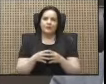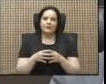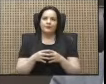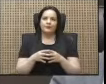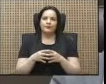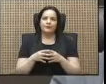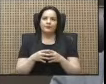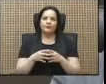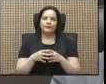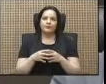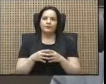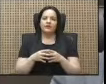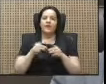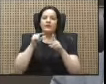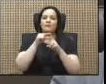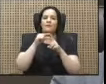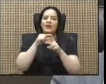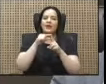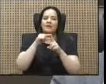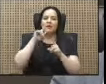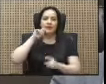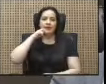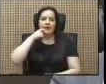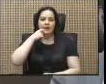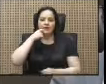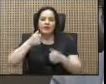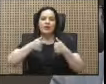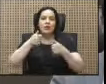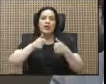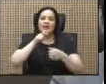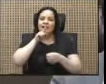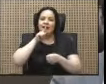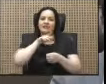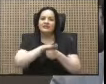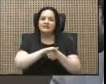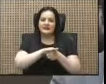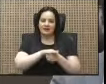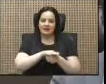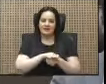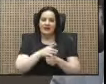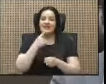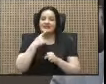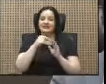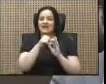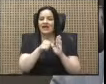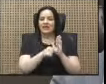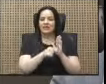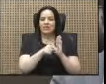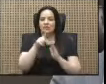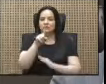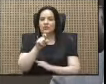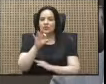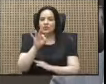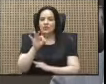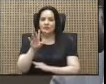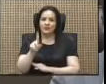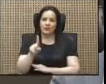La palabra clave aquí es garantizar. Dice el artículo 191,